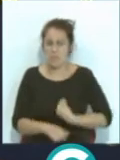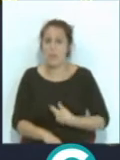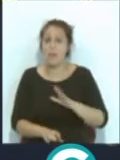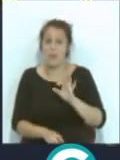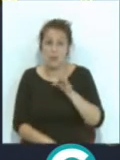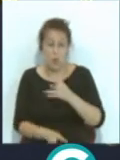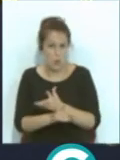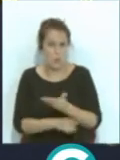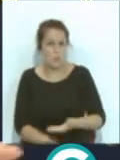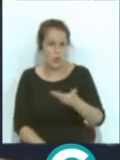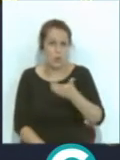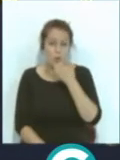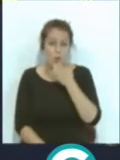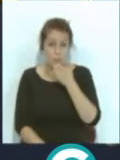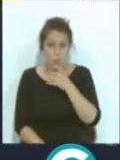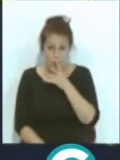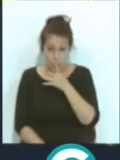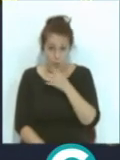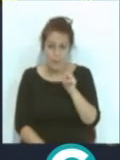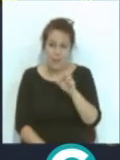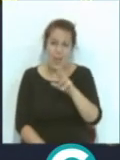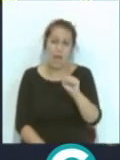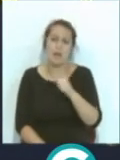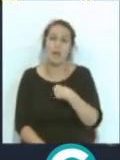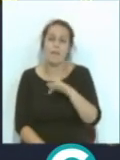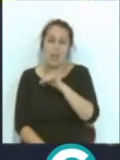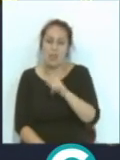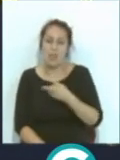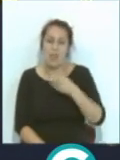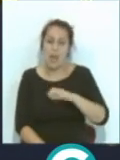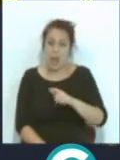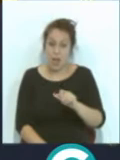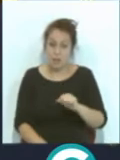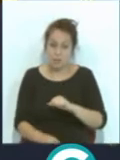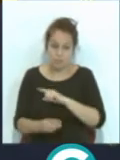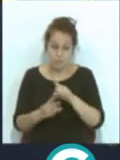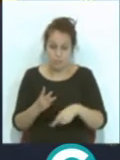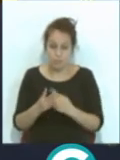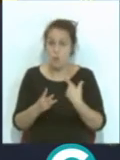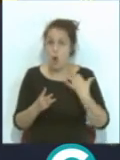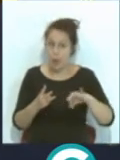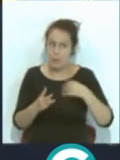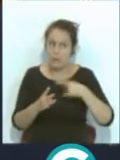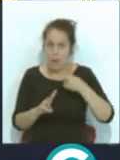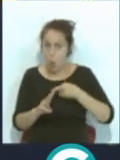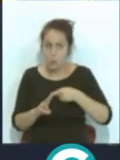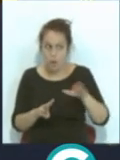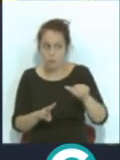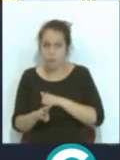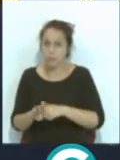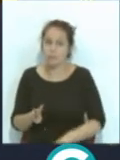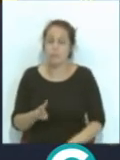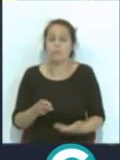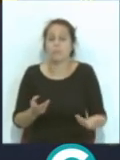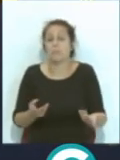sido jugadores claves, porque por ejemplo ahora Perea, Alex y Cala son jugadores que normalmente se cuenta con ellos.